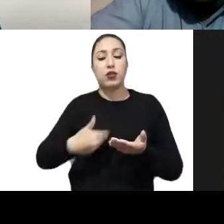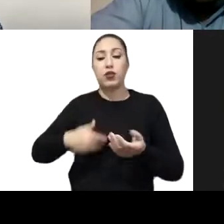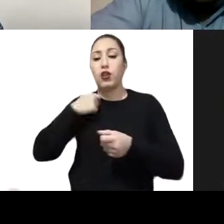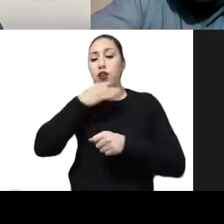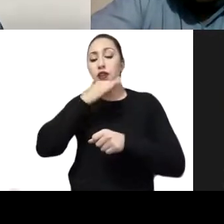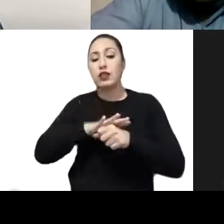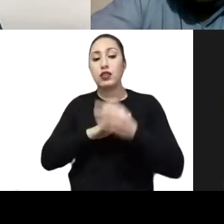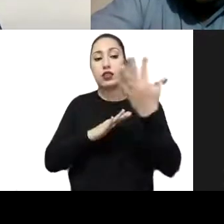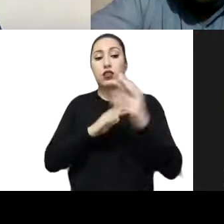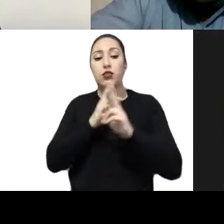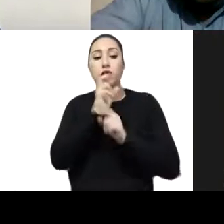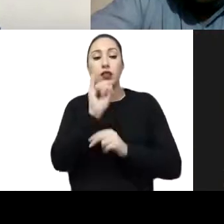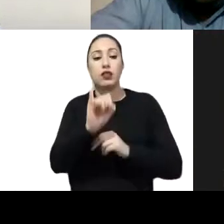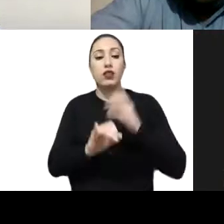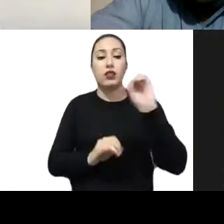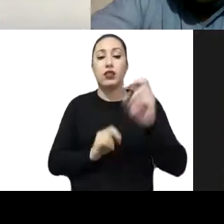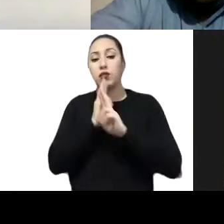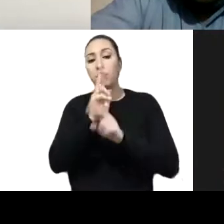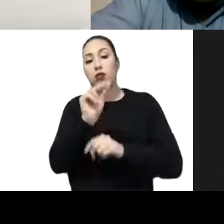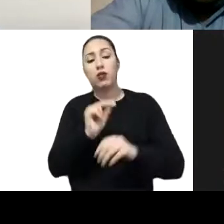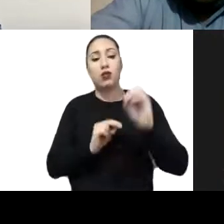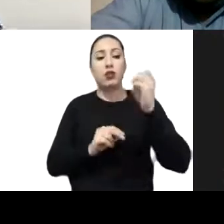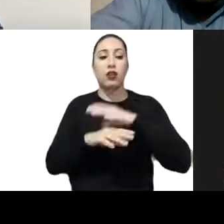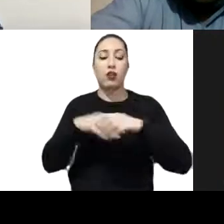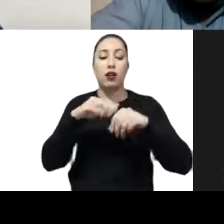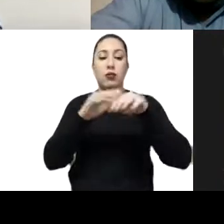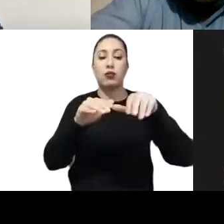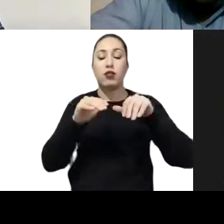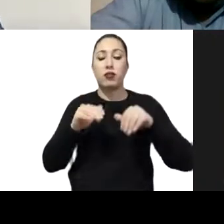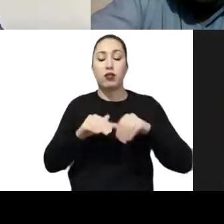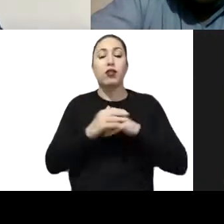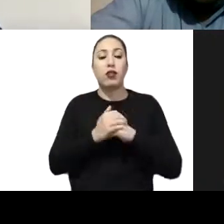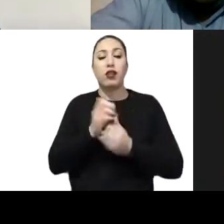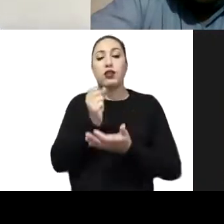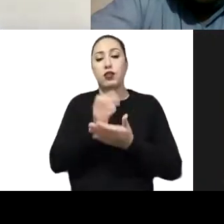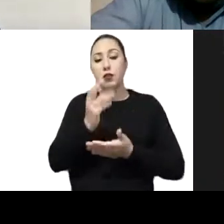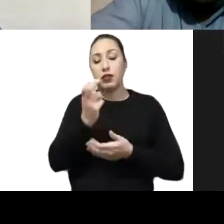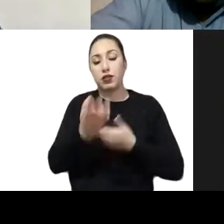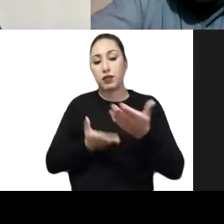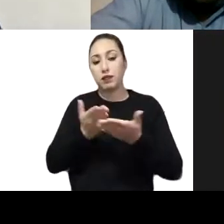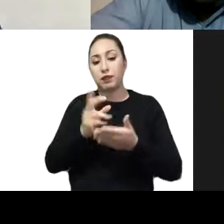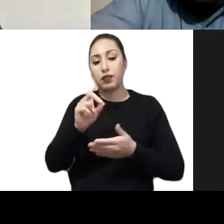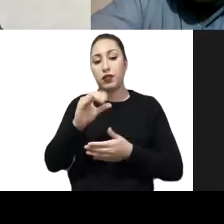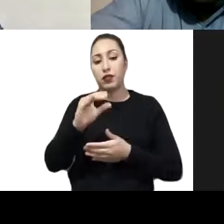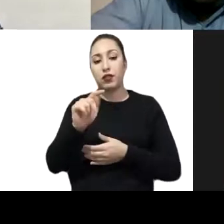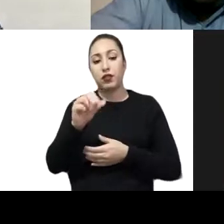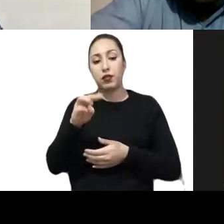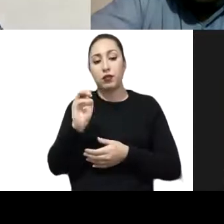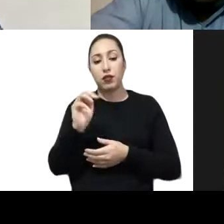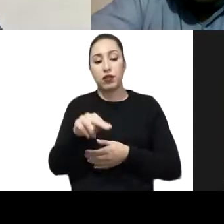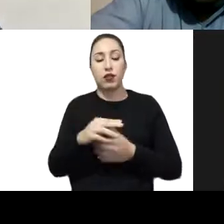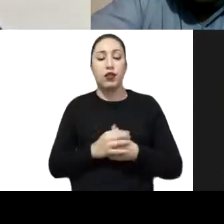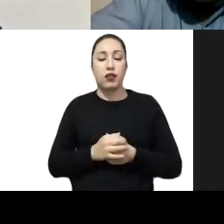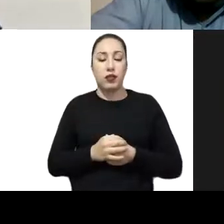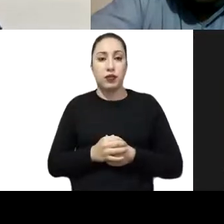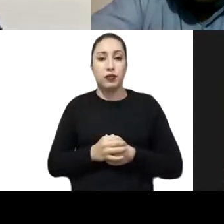5 votos a favor, 0 en contra, 0 abstenciones. En virtud de lo anterior, queda aprobado el dictamen de referencia. Gracias,